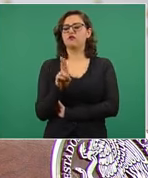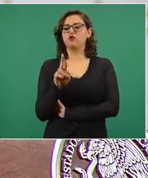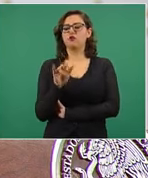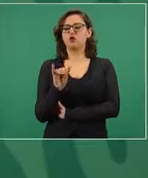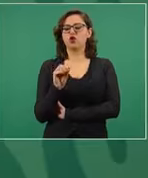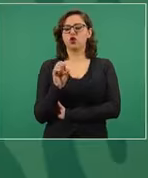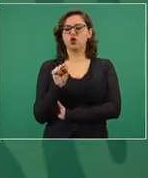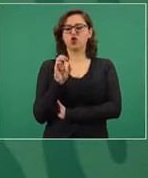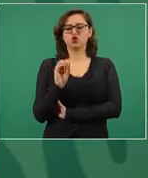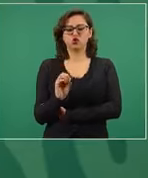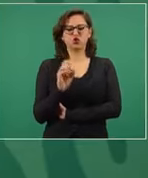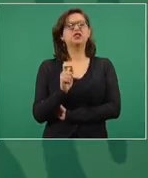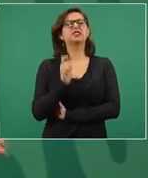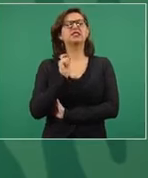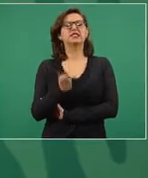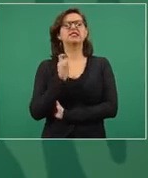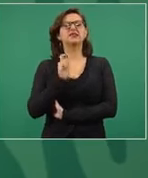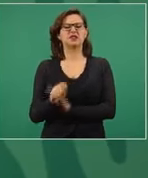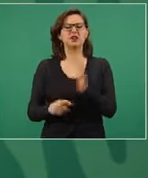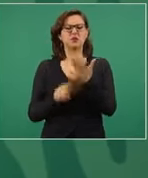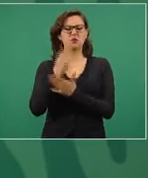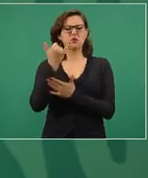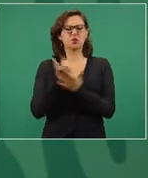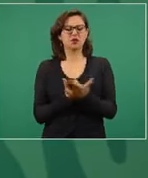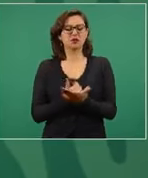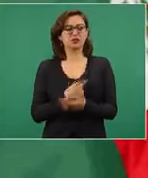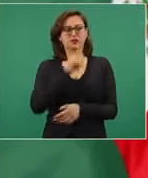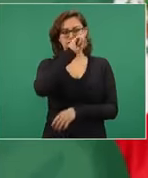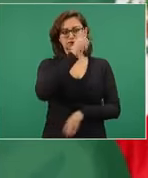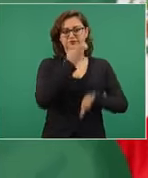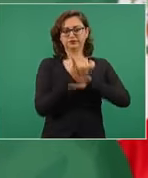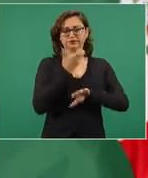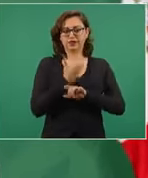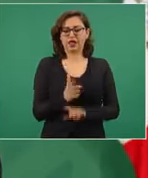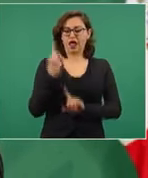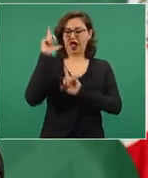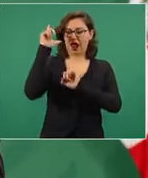consistió en introducir armas